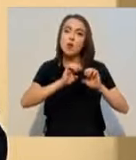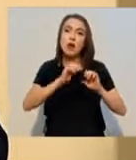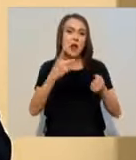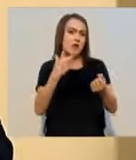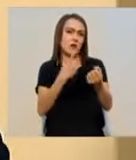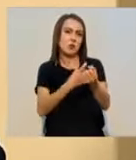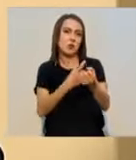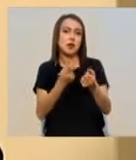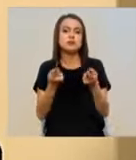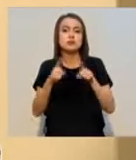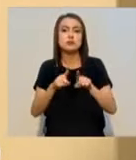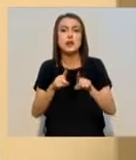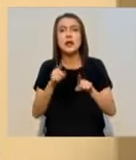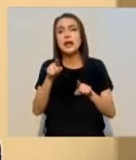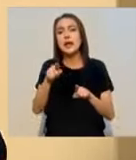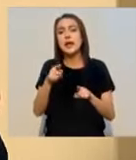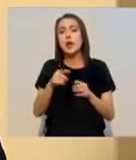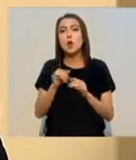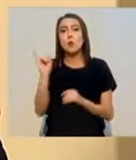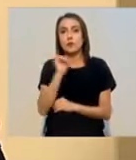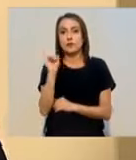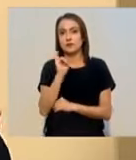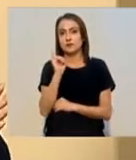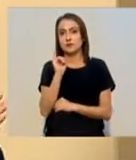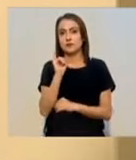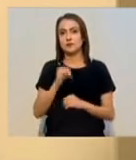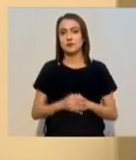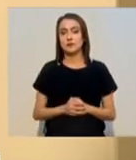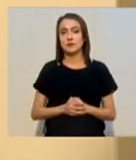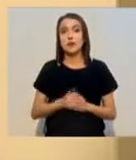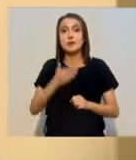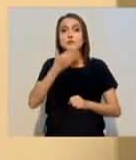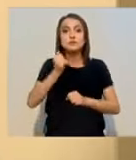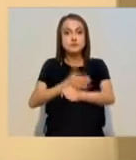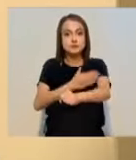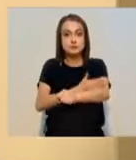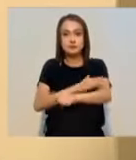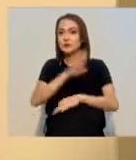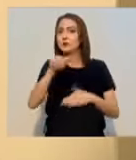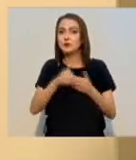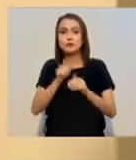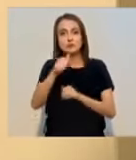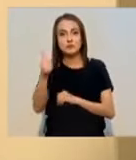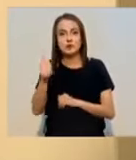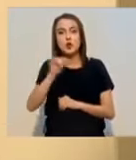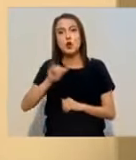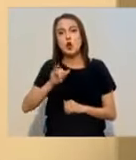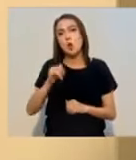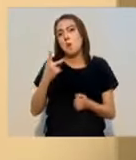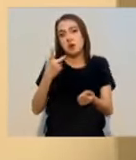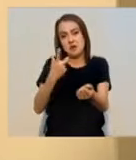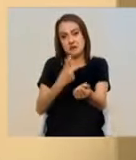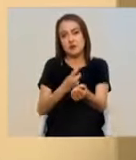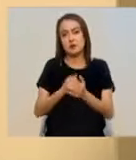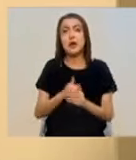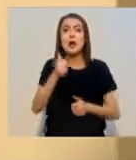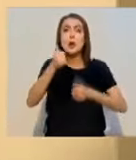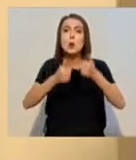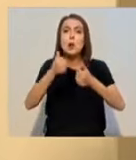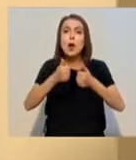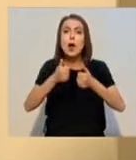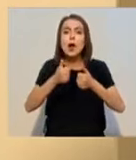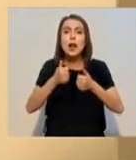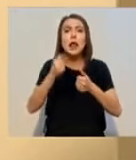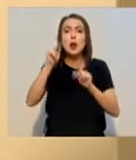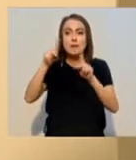de una vacuna, es evaluar los efectos de una infección y una vez recuperado, ya todo lo demás es como si fuera una vacuna. ¿Cuál es la